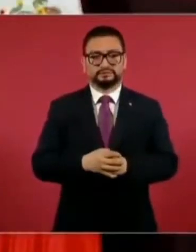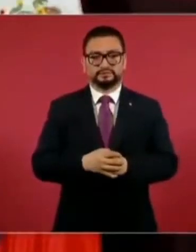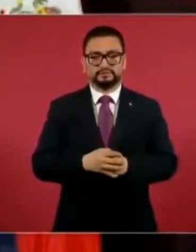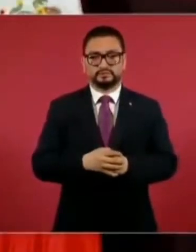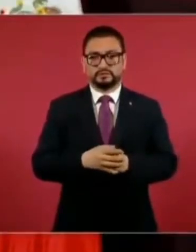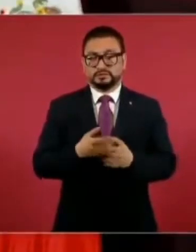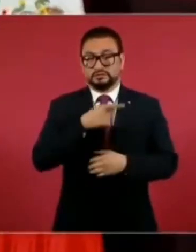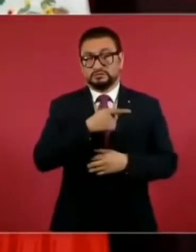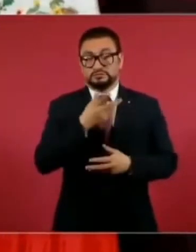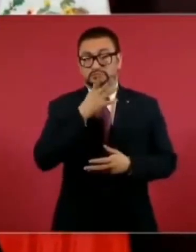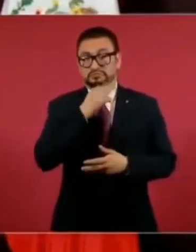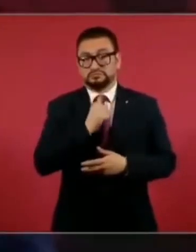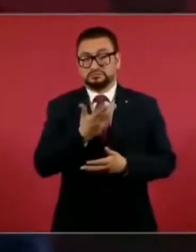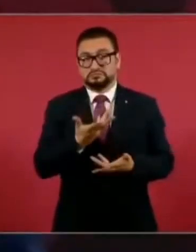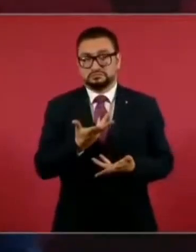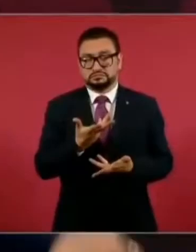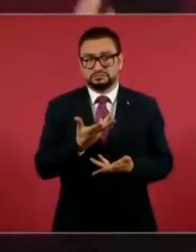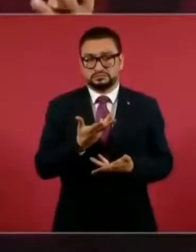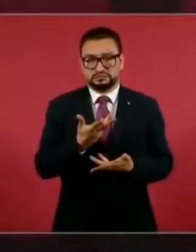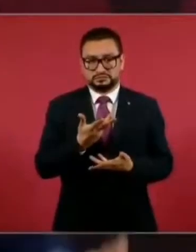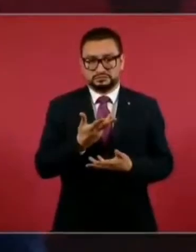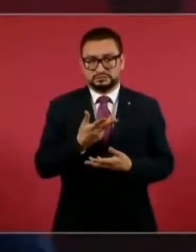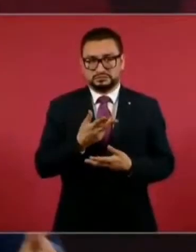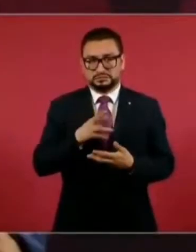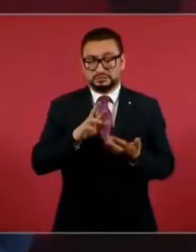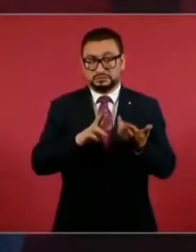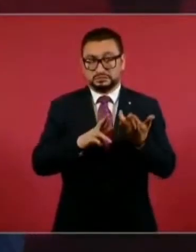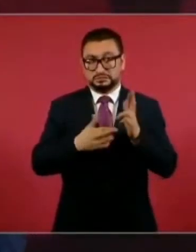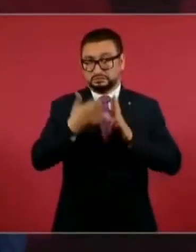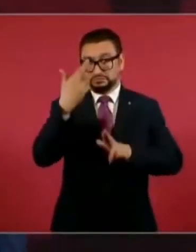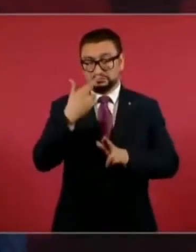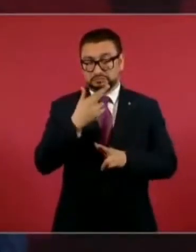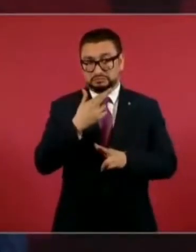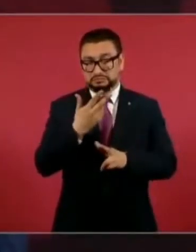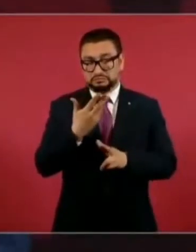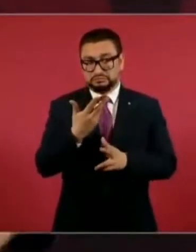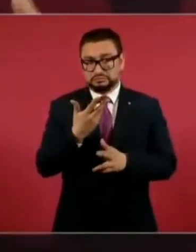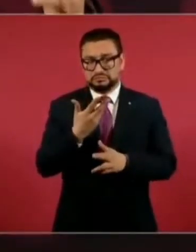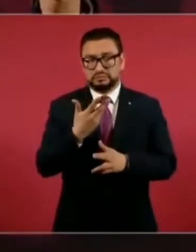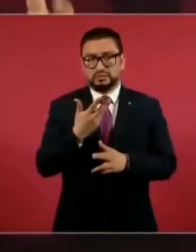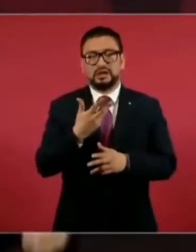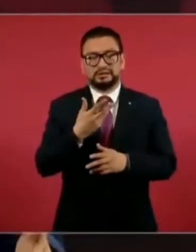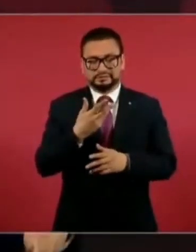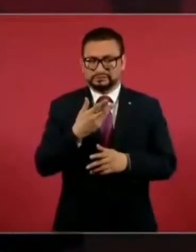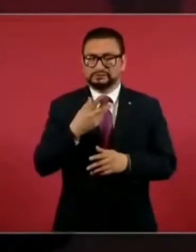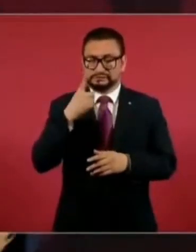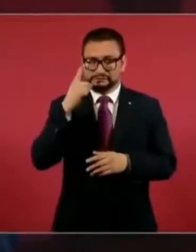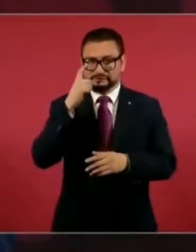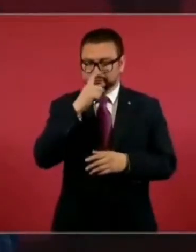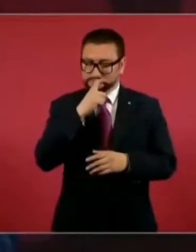no pudo la revolución, que fue profunda,